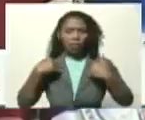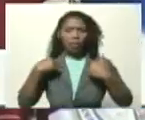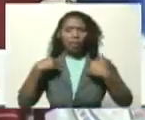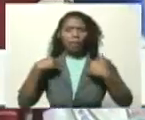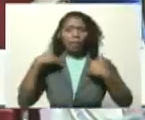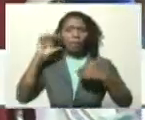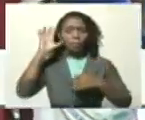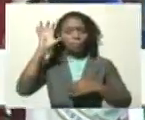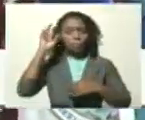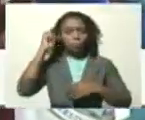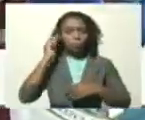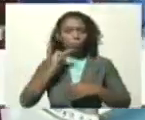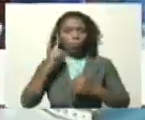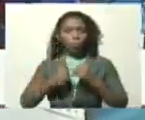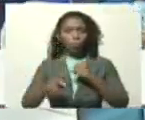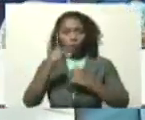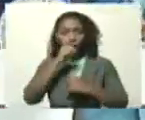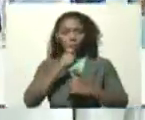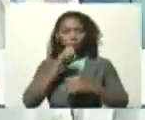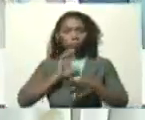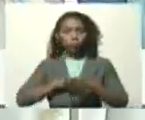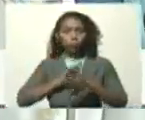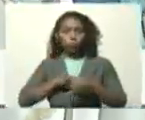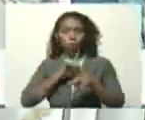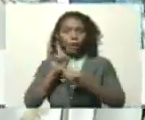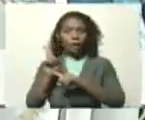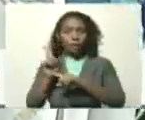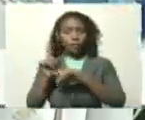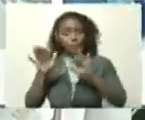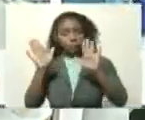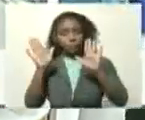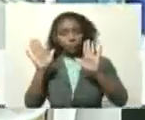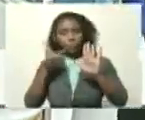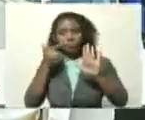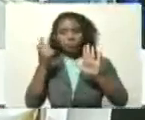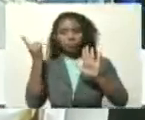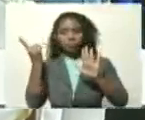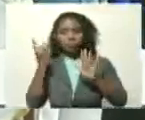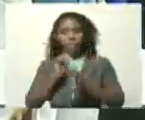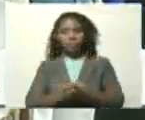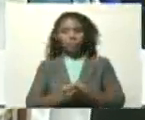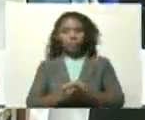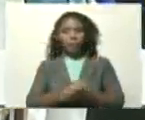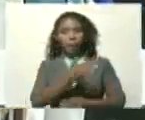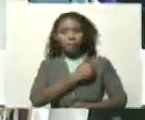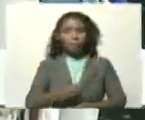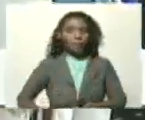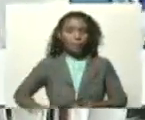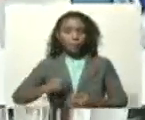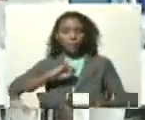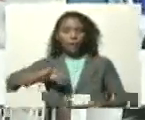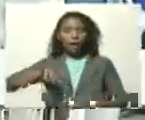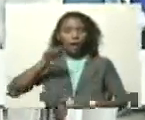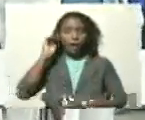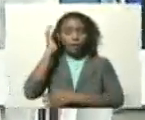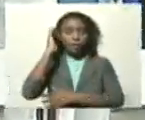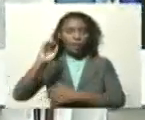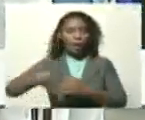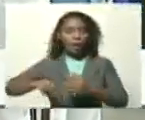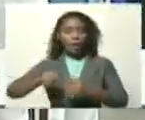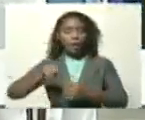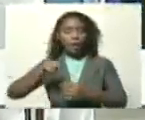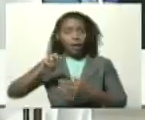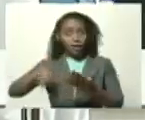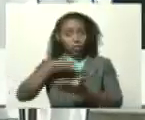bolivariana en los últimos años. Por eso precisamente decía el presidente del Parlamento venezolano de que no